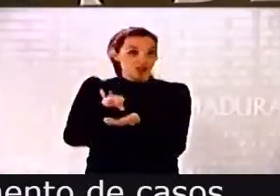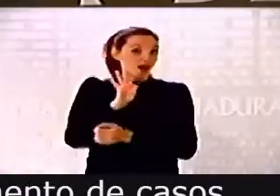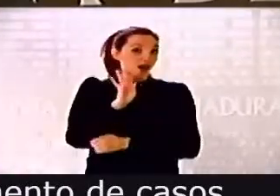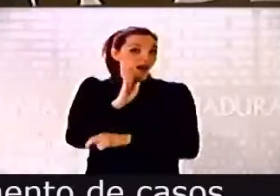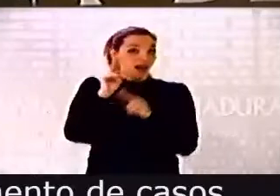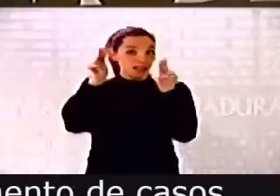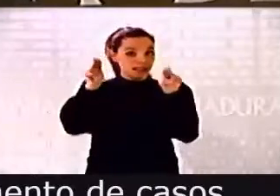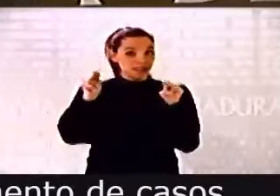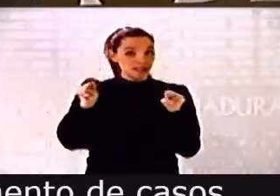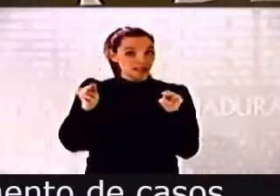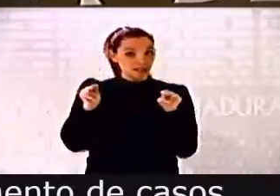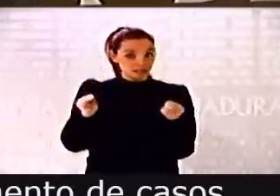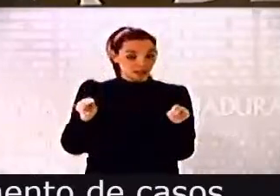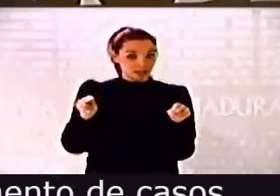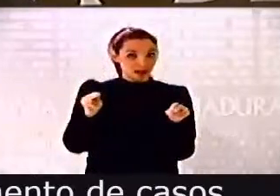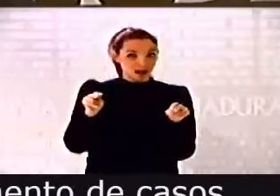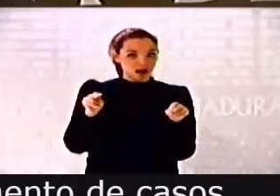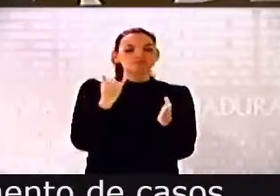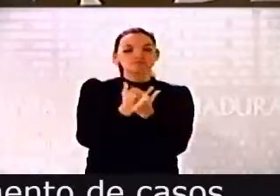residencia de Cáceres